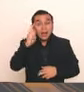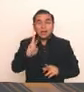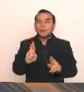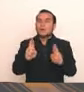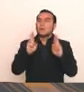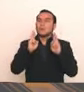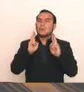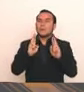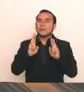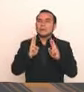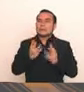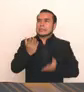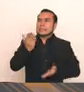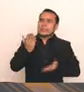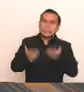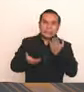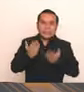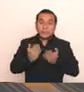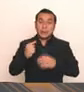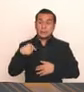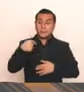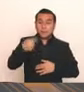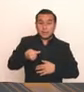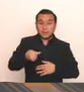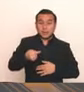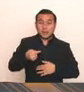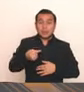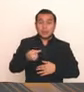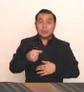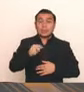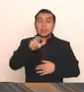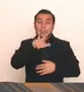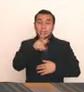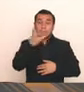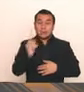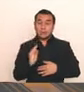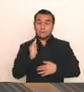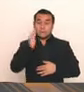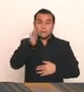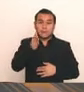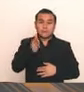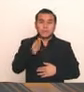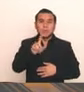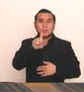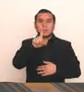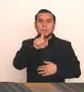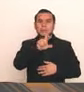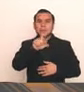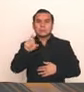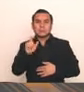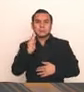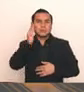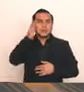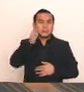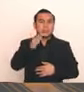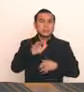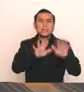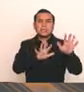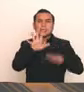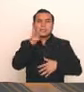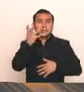que dentro de lo que sabremos mañana que sabremos dentro de tres días que sabemos dentro de una semana dentro de 15